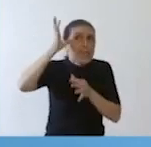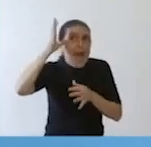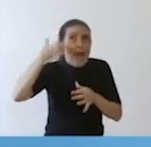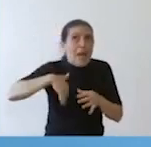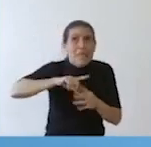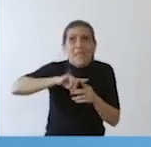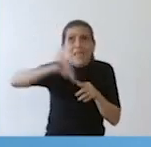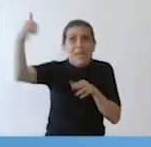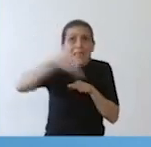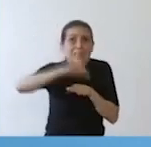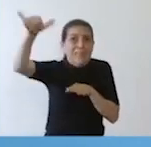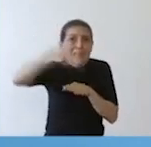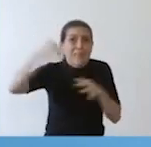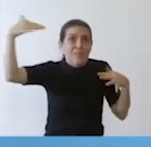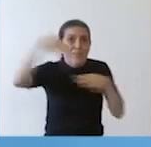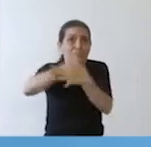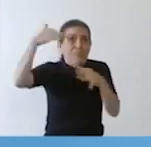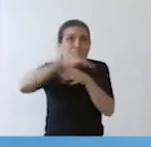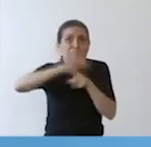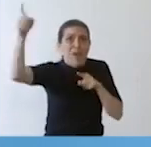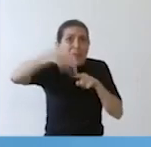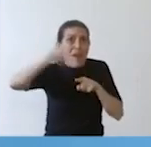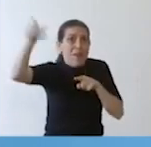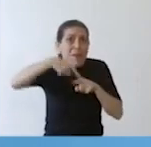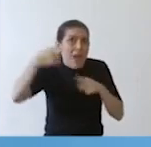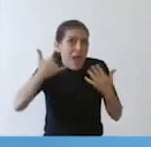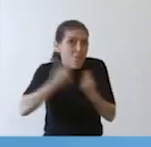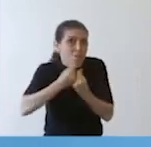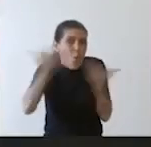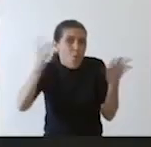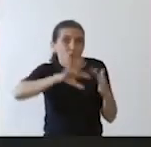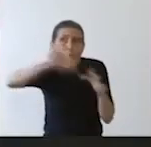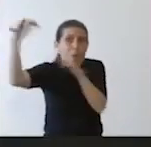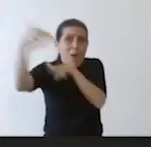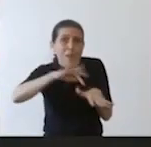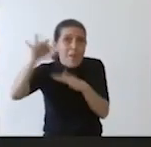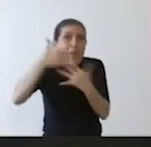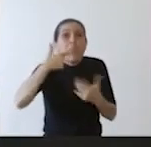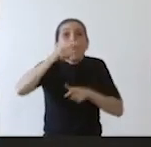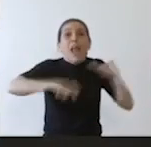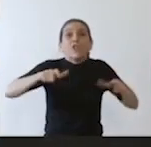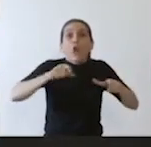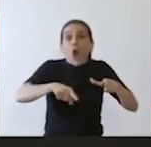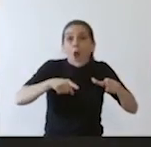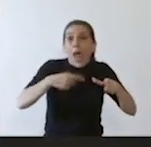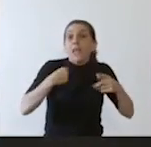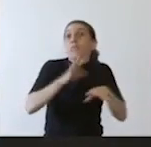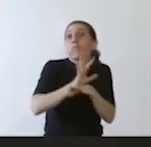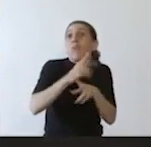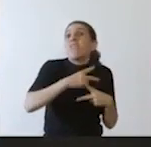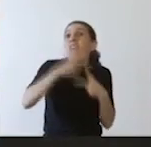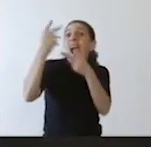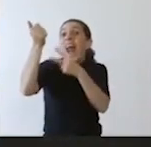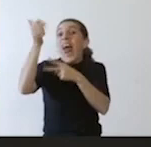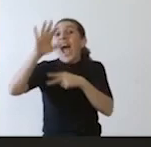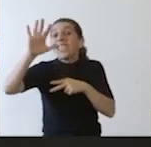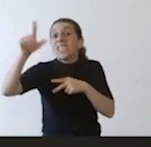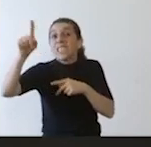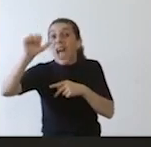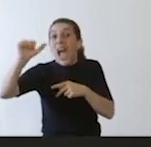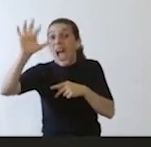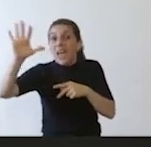tránsito de pasajeros directo y de gran cantidad, tanto de personas que viajan a Asia como